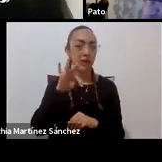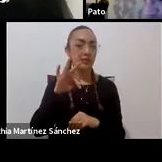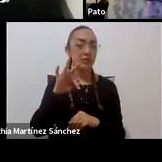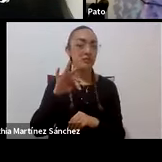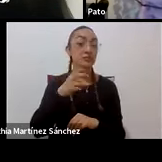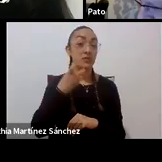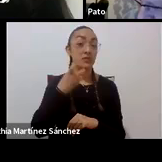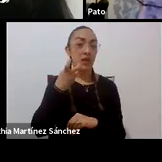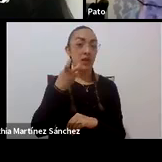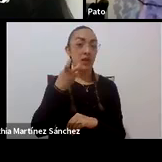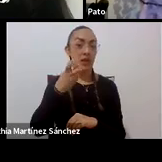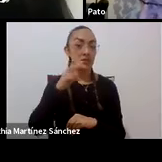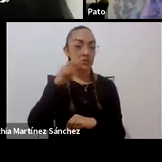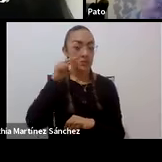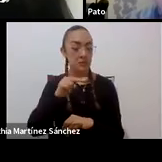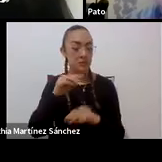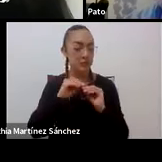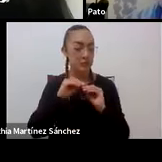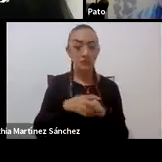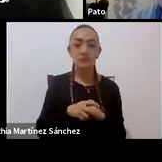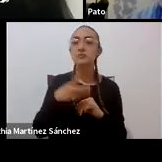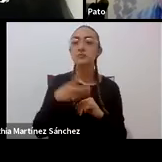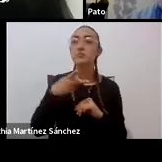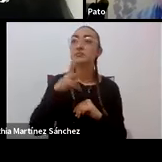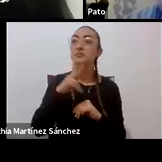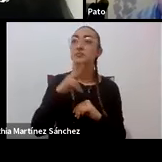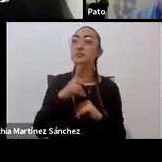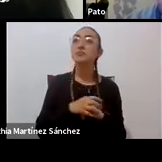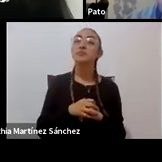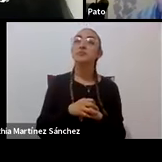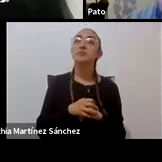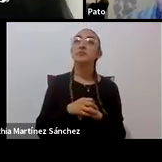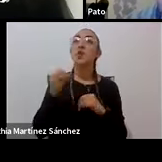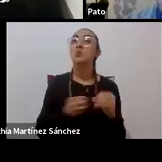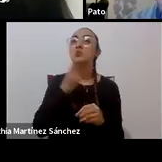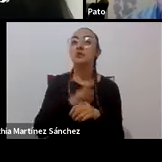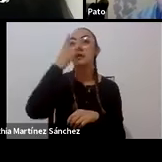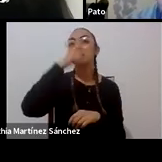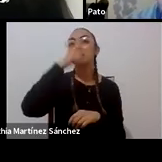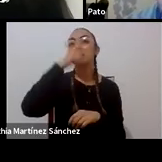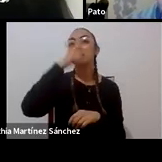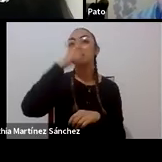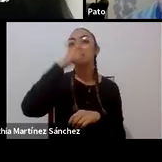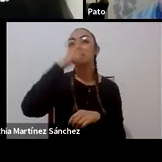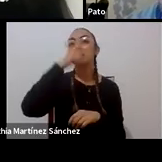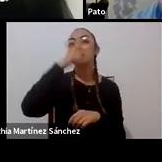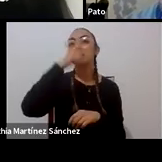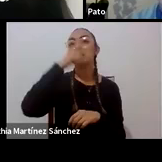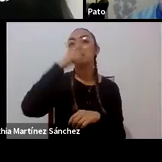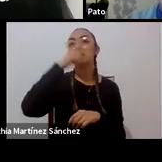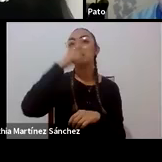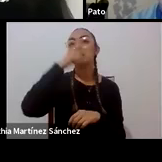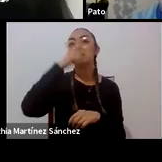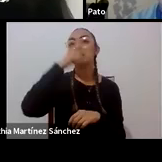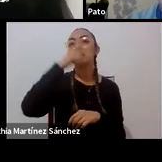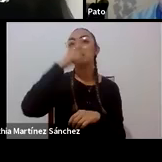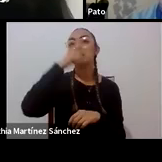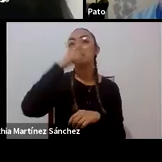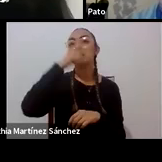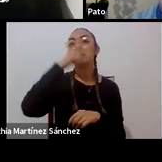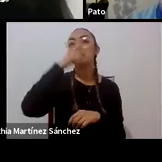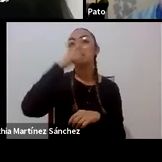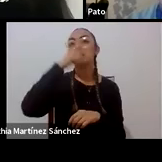desarrollo o fortalecimiento de procesos de pacificación de la ciudad brindan específicamente estos programas? No sé